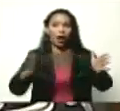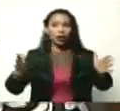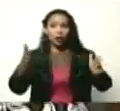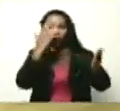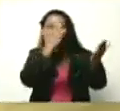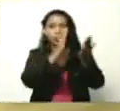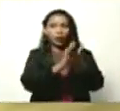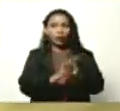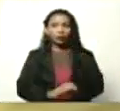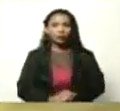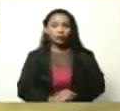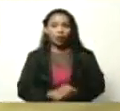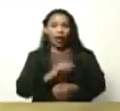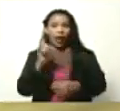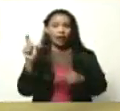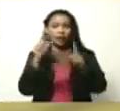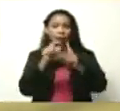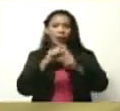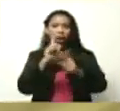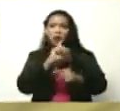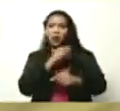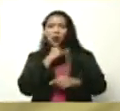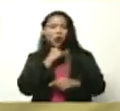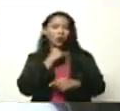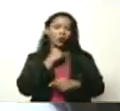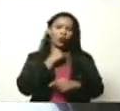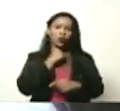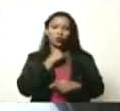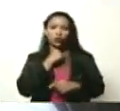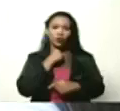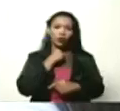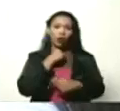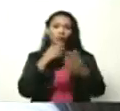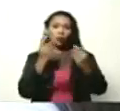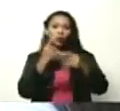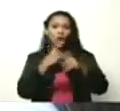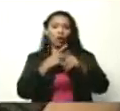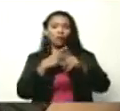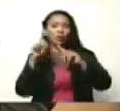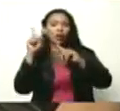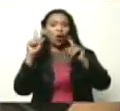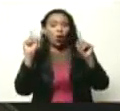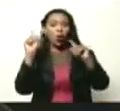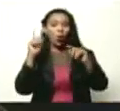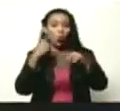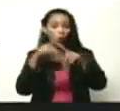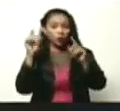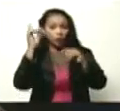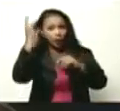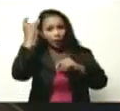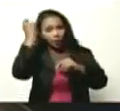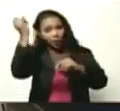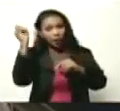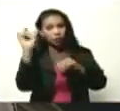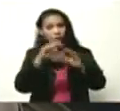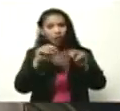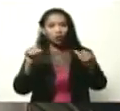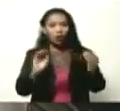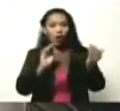frontera. Esa palabra no nos gusta mucho en este momento. Hemos decidido darle otra nomenclatura de estos territorios